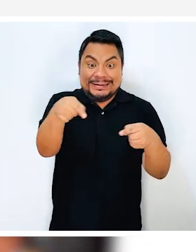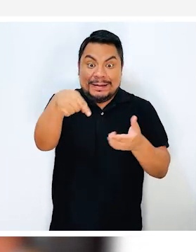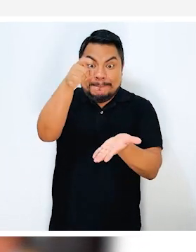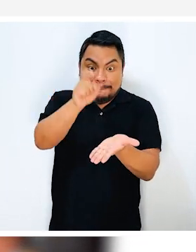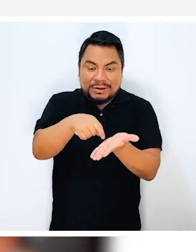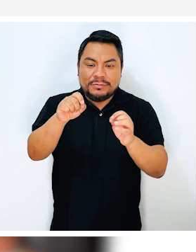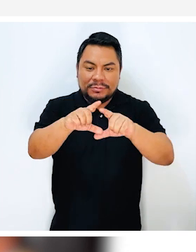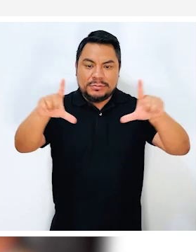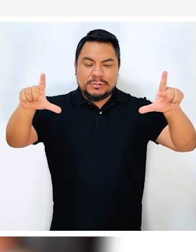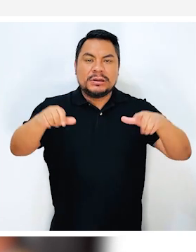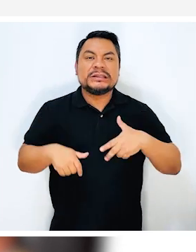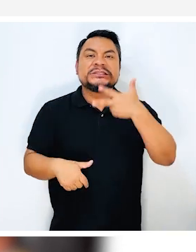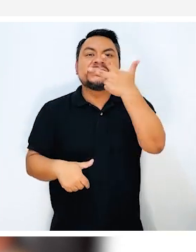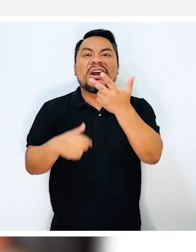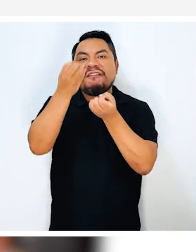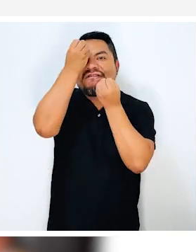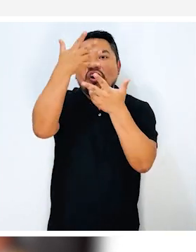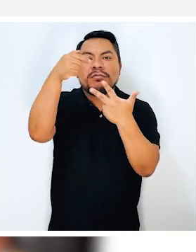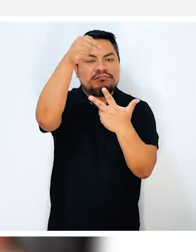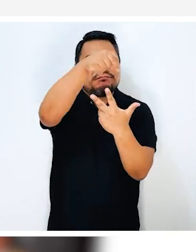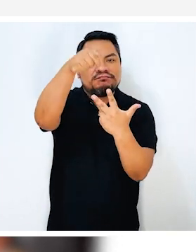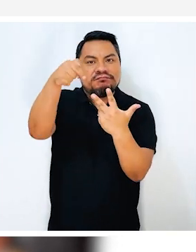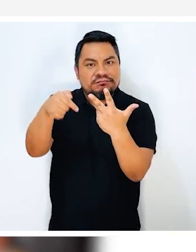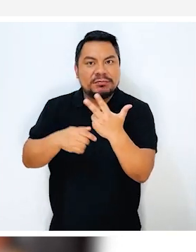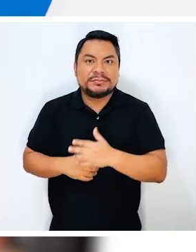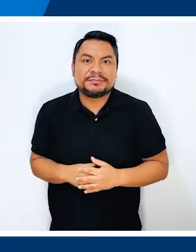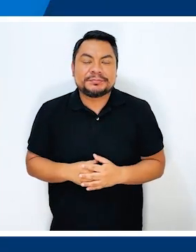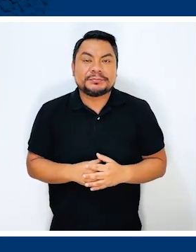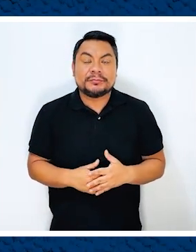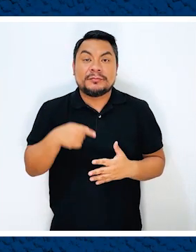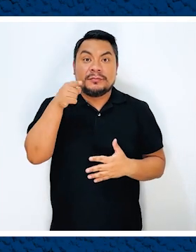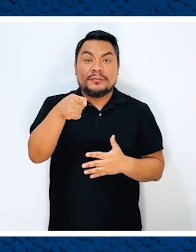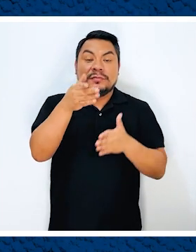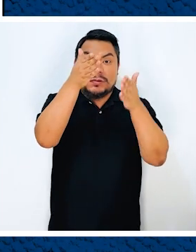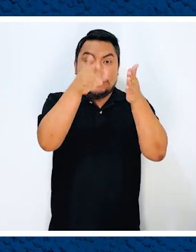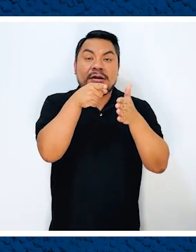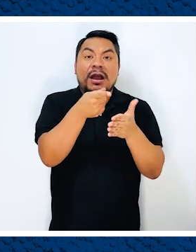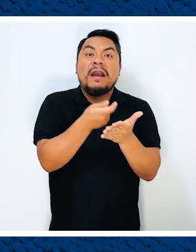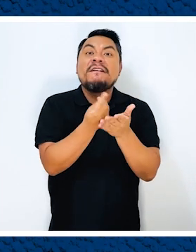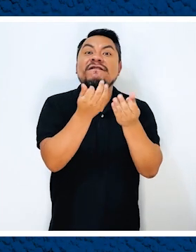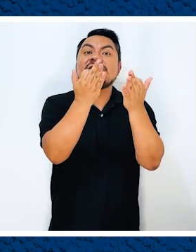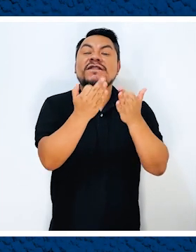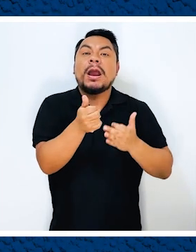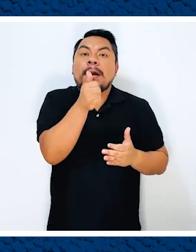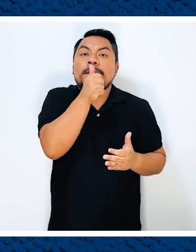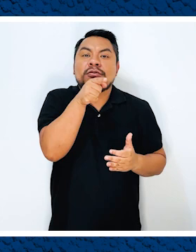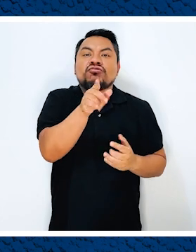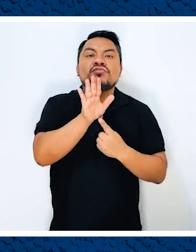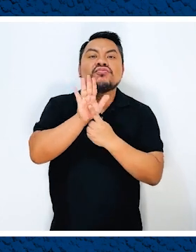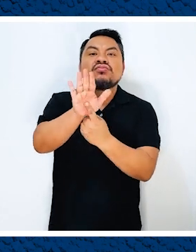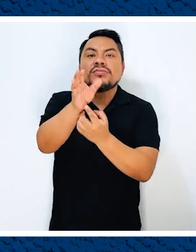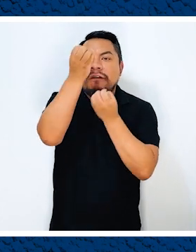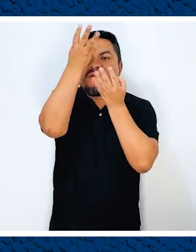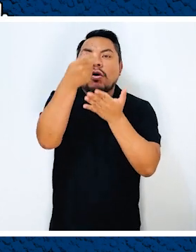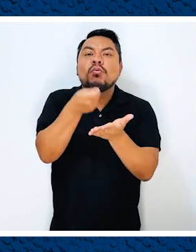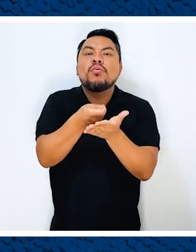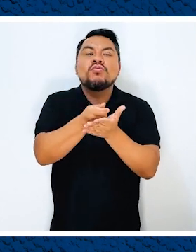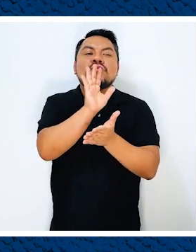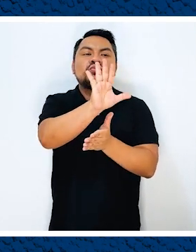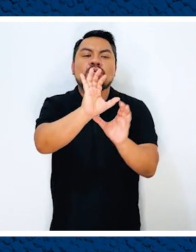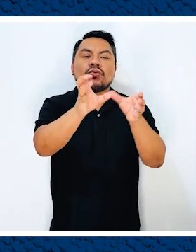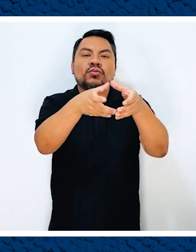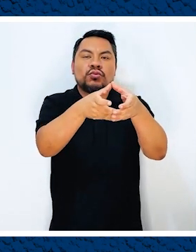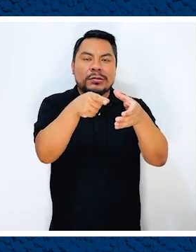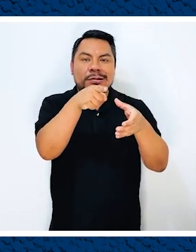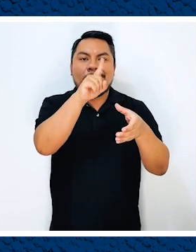claridad.ompi.gob.pe, donde encontrarás tres tipos de información a tu alcance. En el módulo Financiamiento Privado te mostramos la información